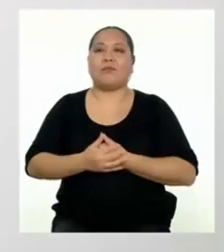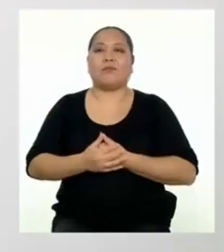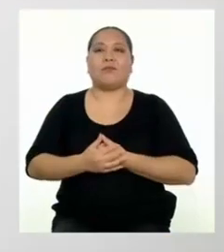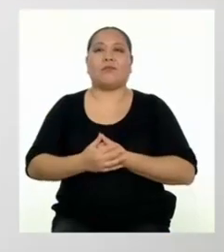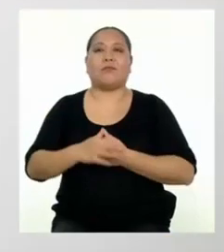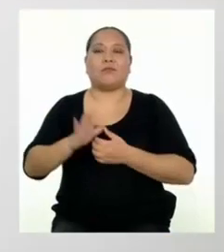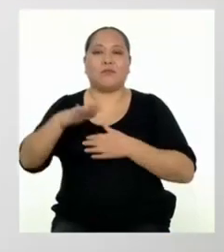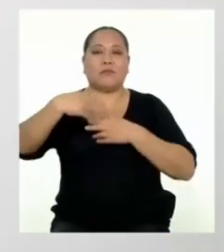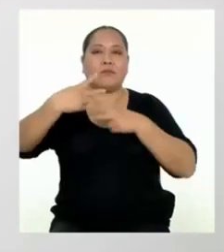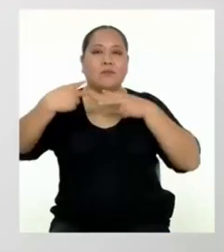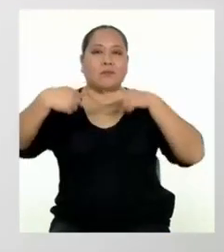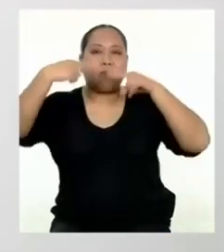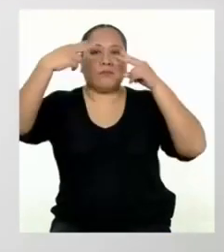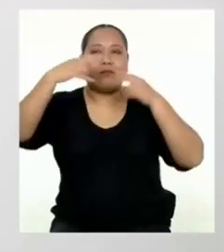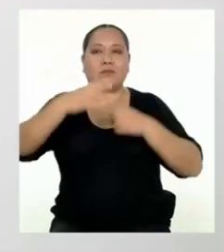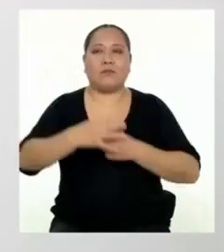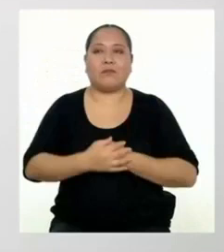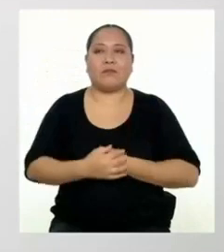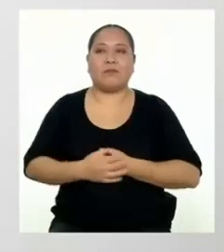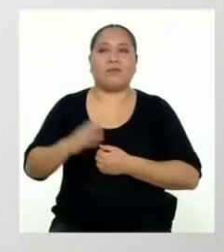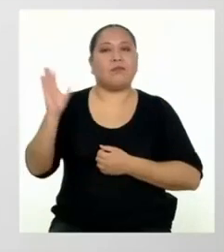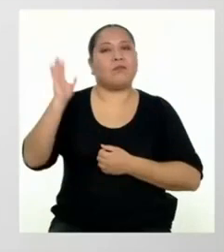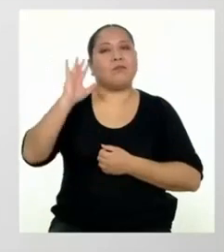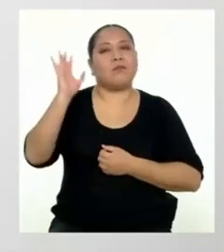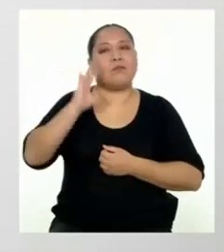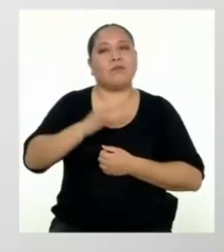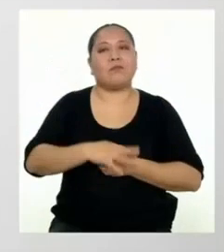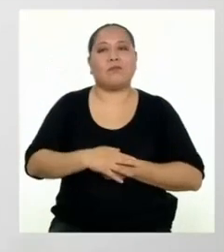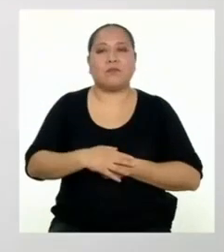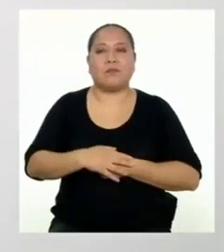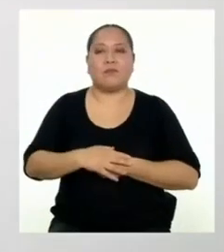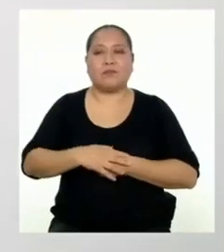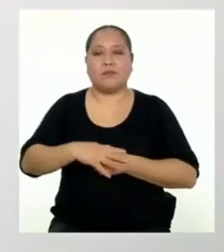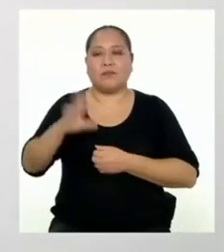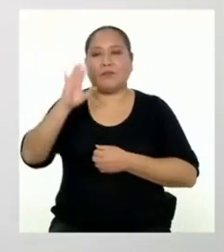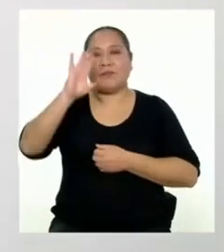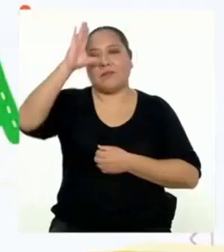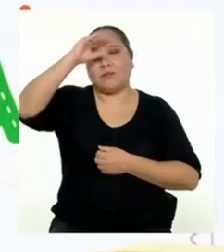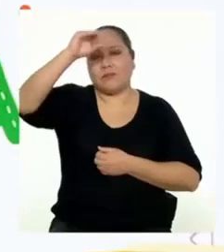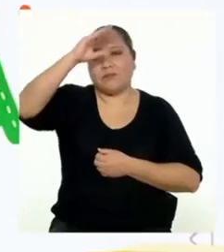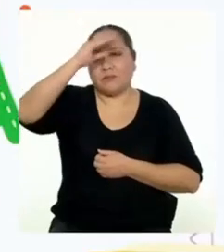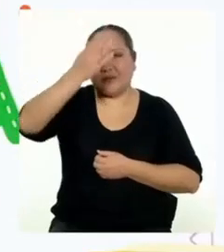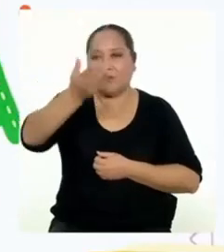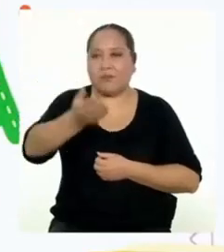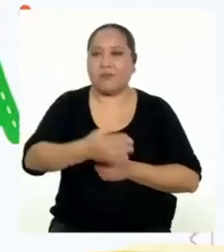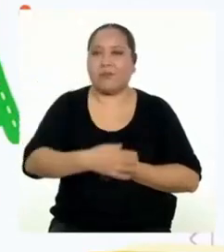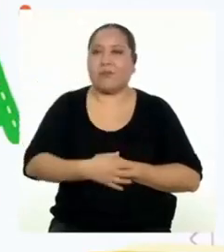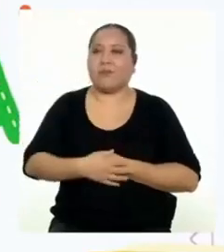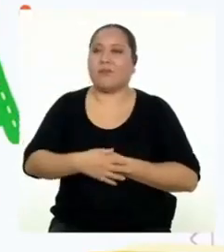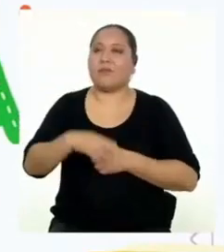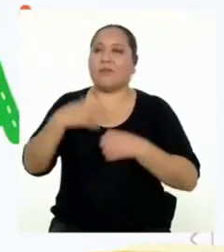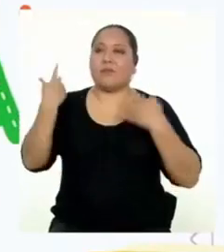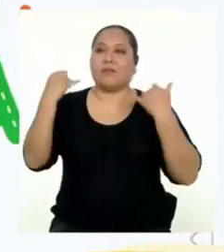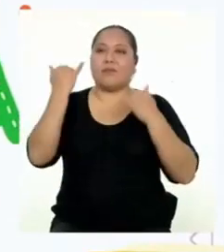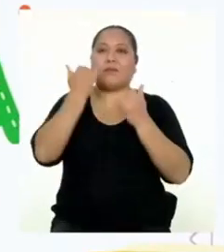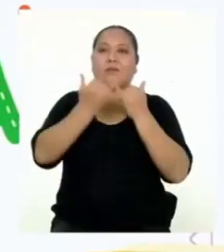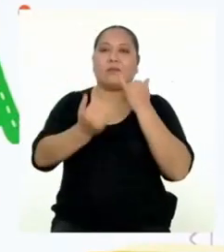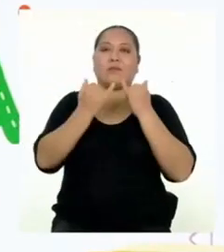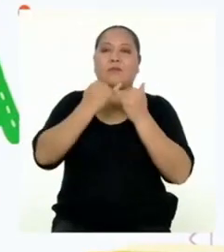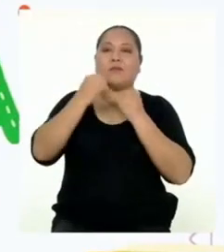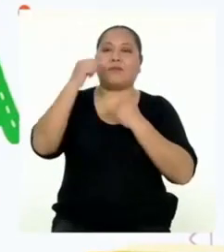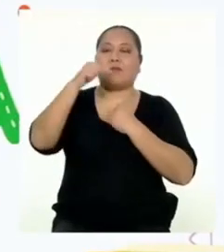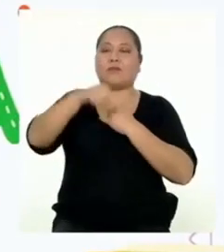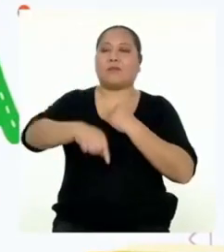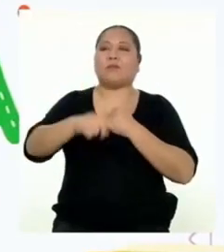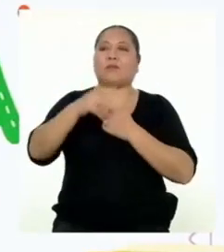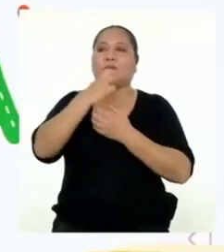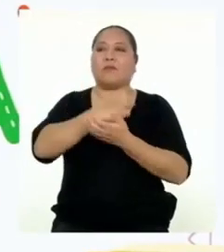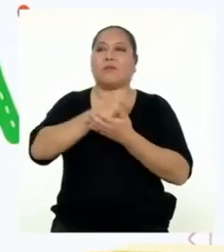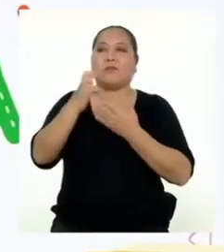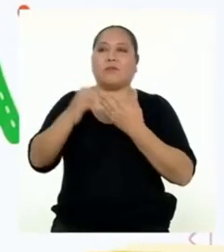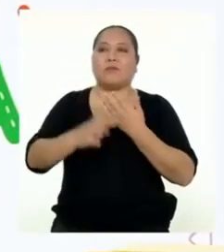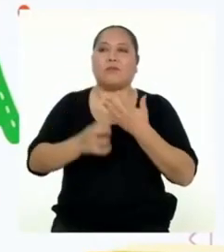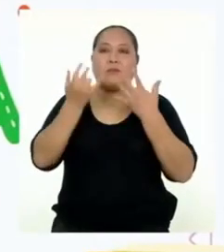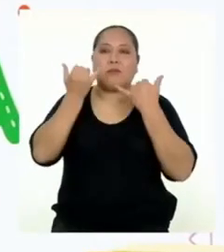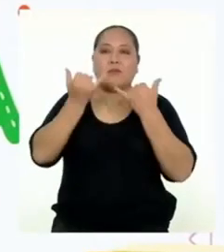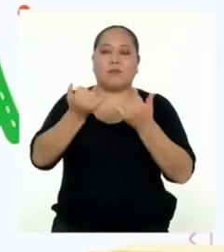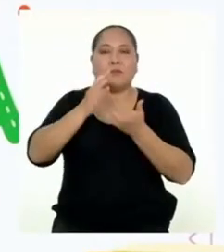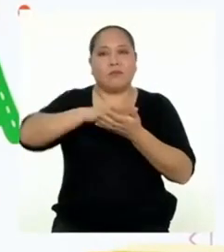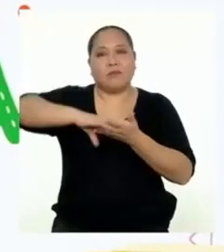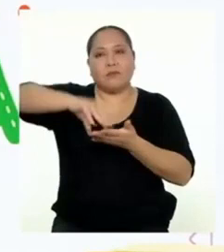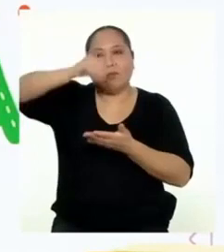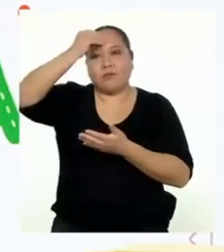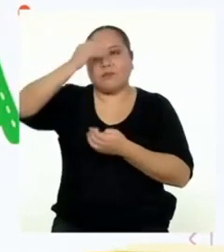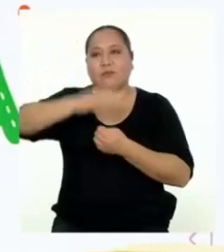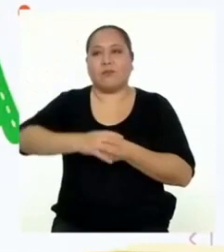hoy. Nos vemos pronto, Rodrigo. Hasta la próxima, chicas y chicos. Y llegamos al final de este programa. Hoy